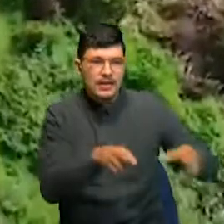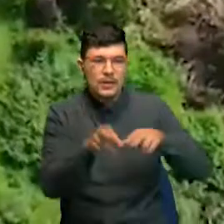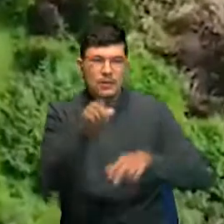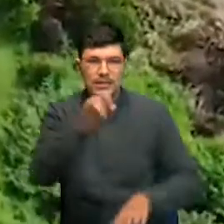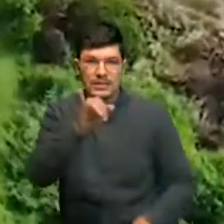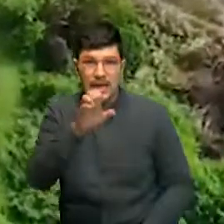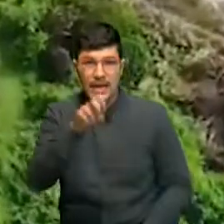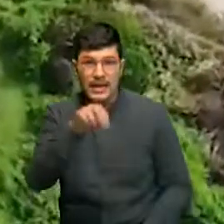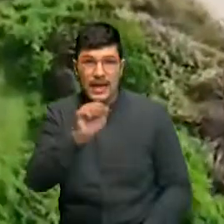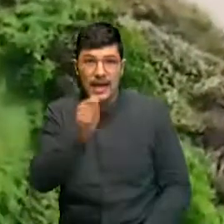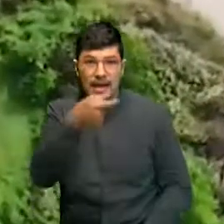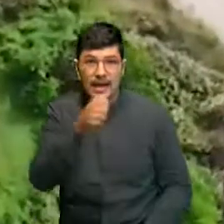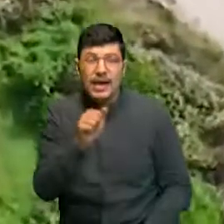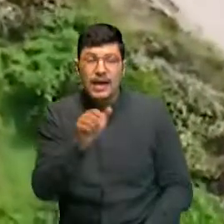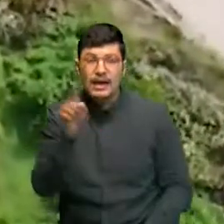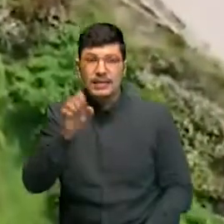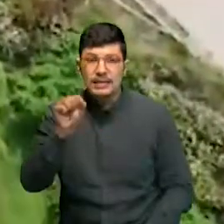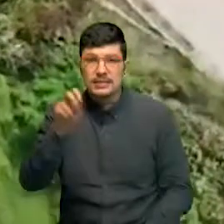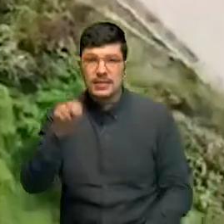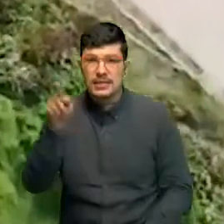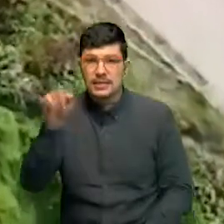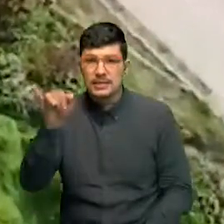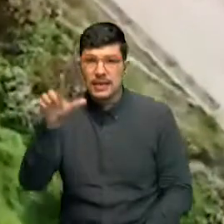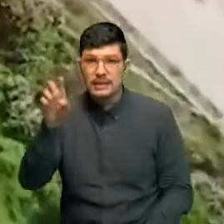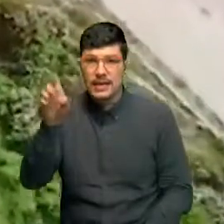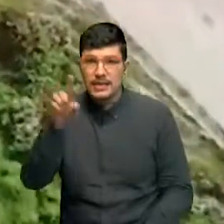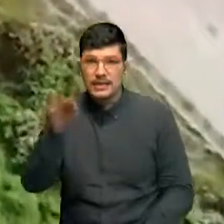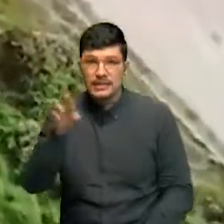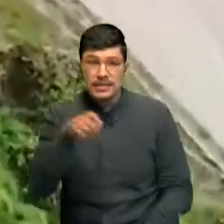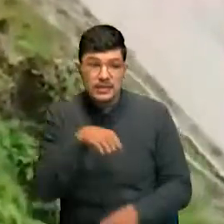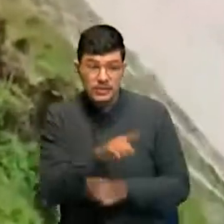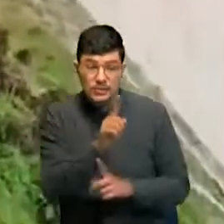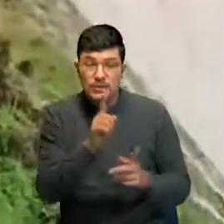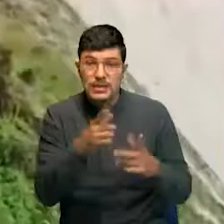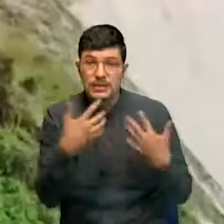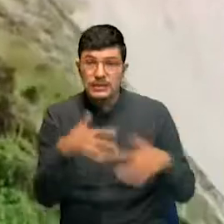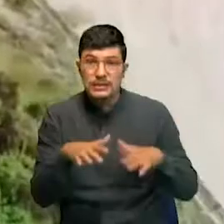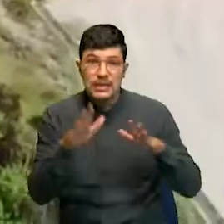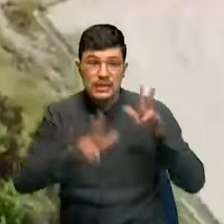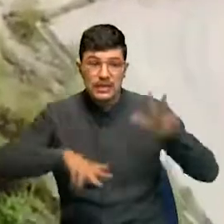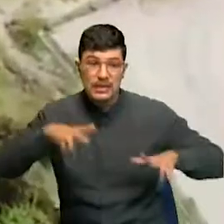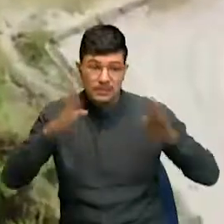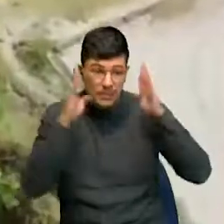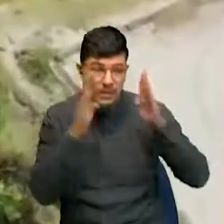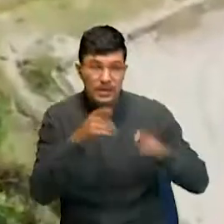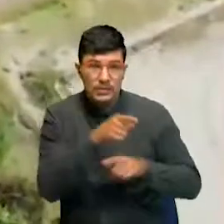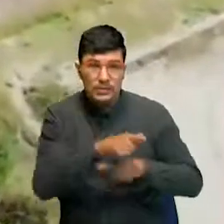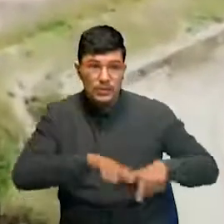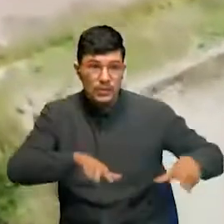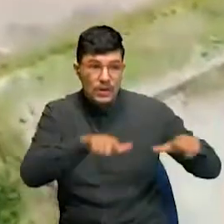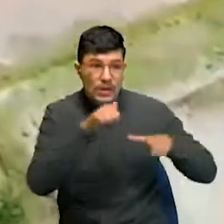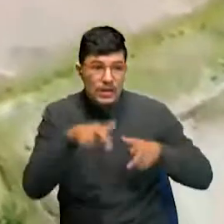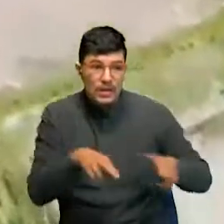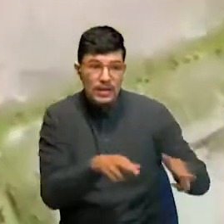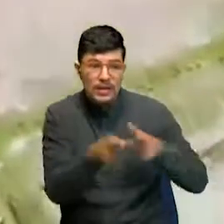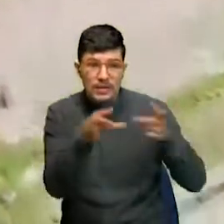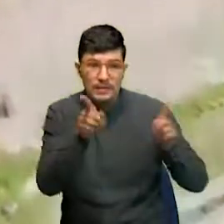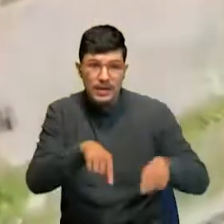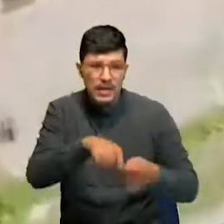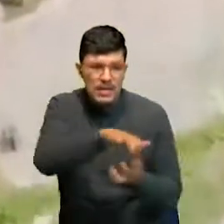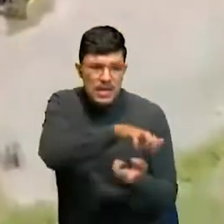el ambientalista es preocupante porque esta es una fuente de abastecimiento de fauna y flora, sino también es fuente